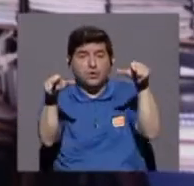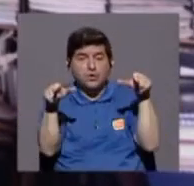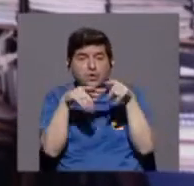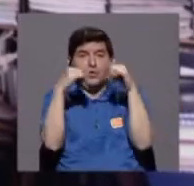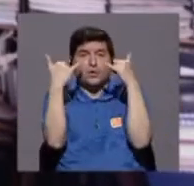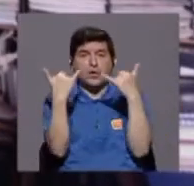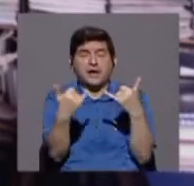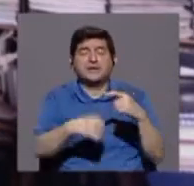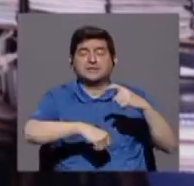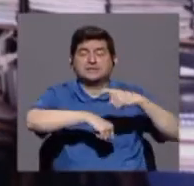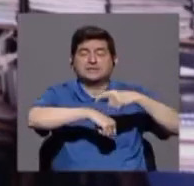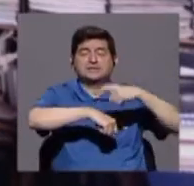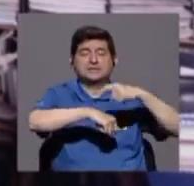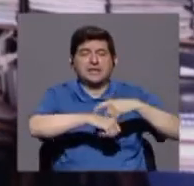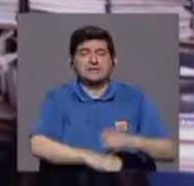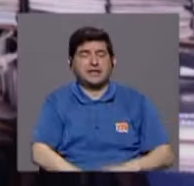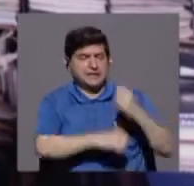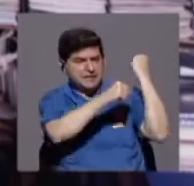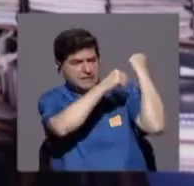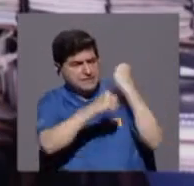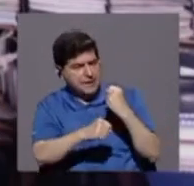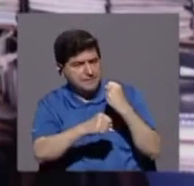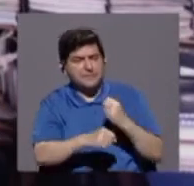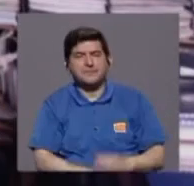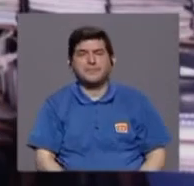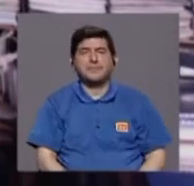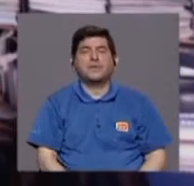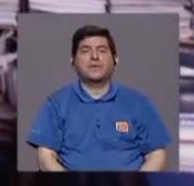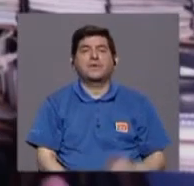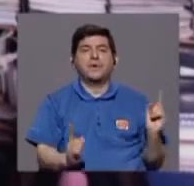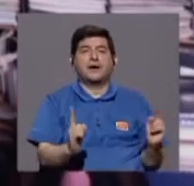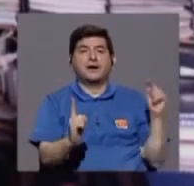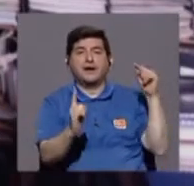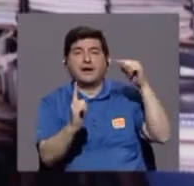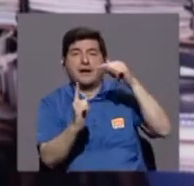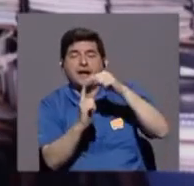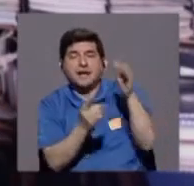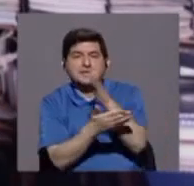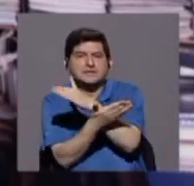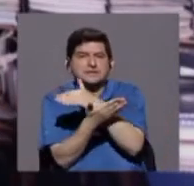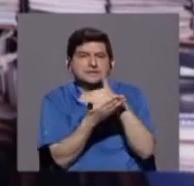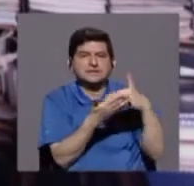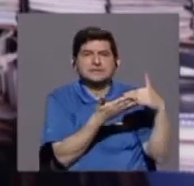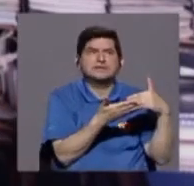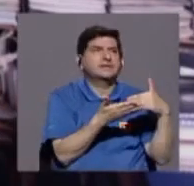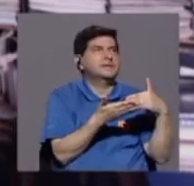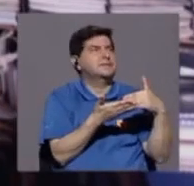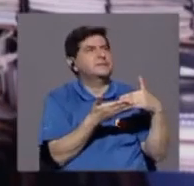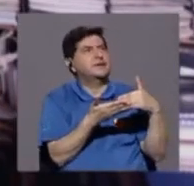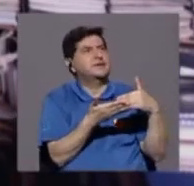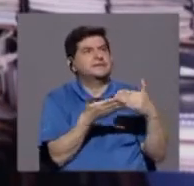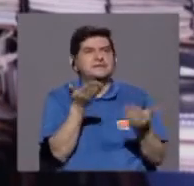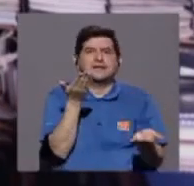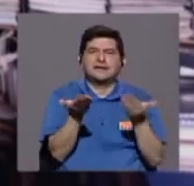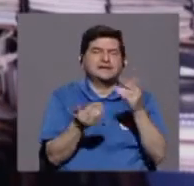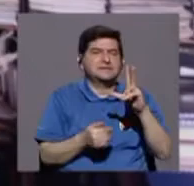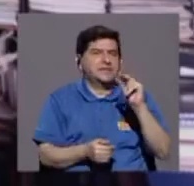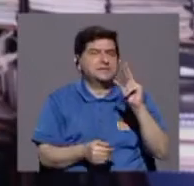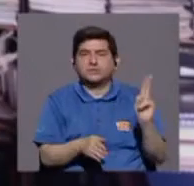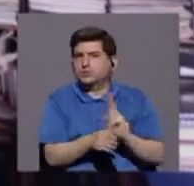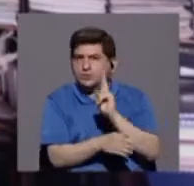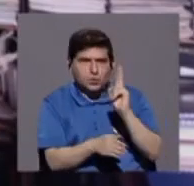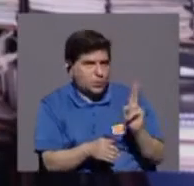vienen del periodo colonial, hacia ¿qué? Hacia la parte no ocupada